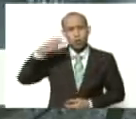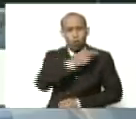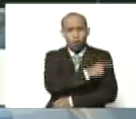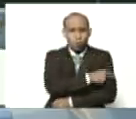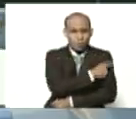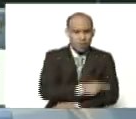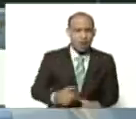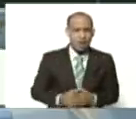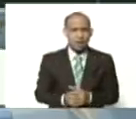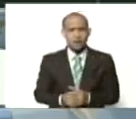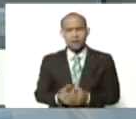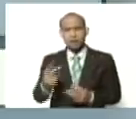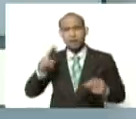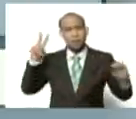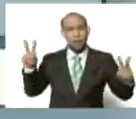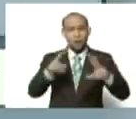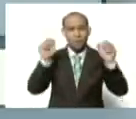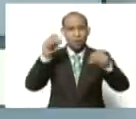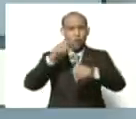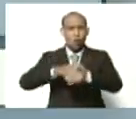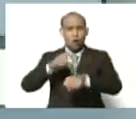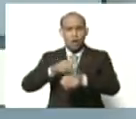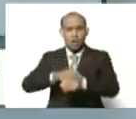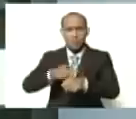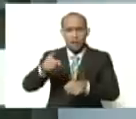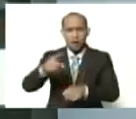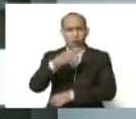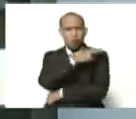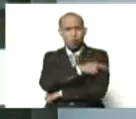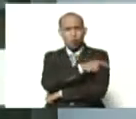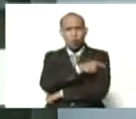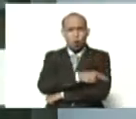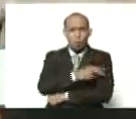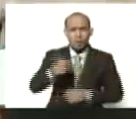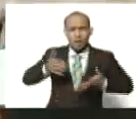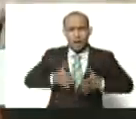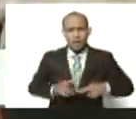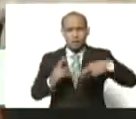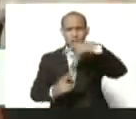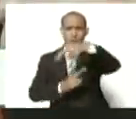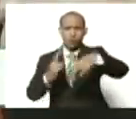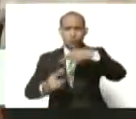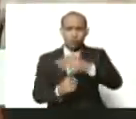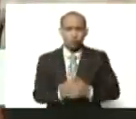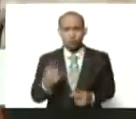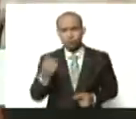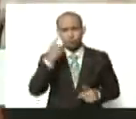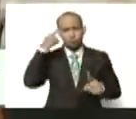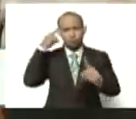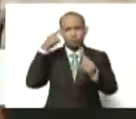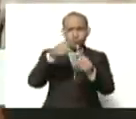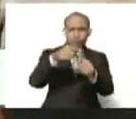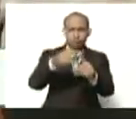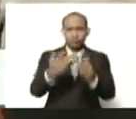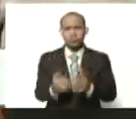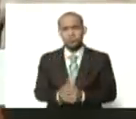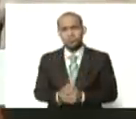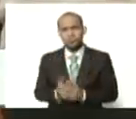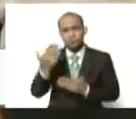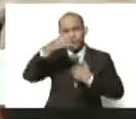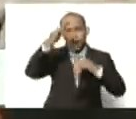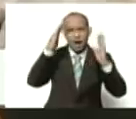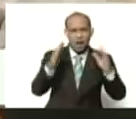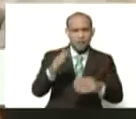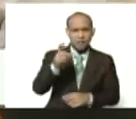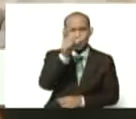dando una victoria temprana en un hospital nacido en revolución, que no solamente se encarga de atender